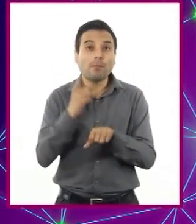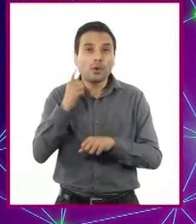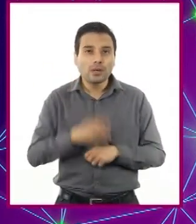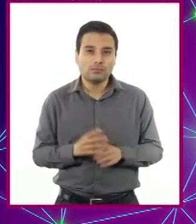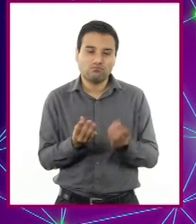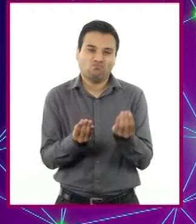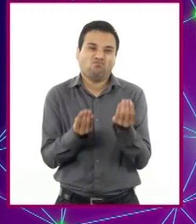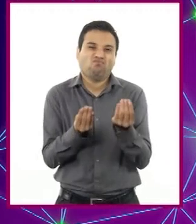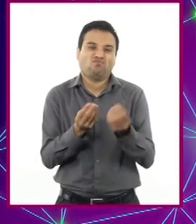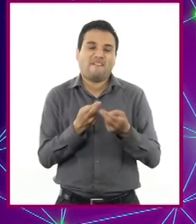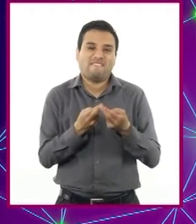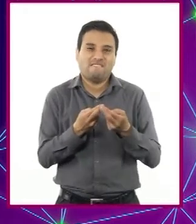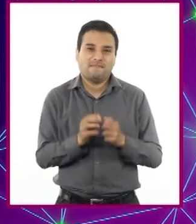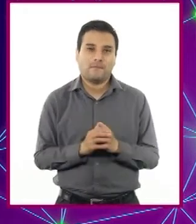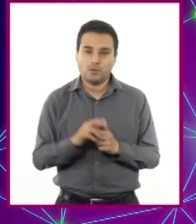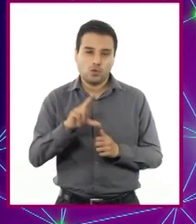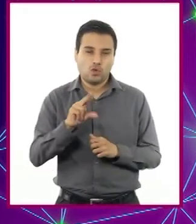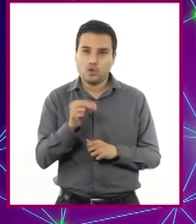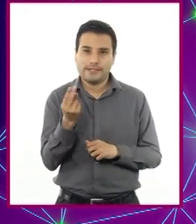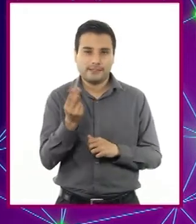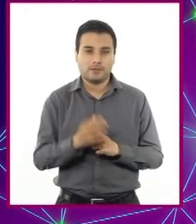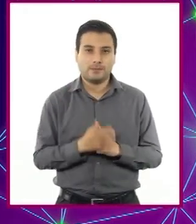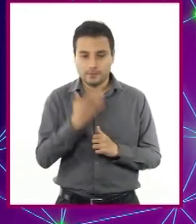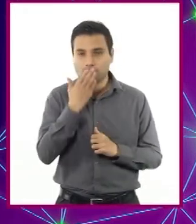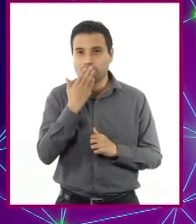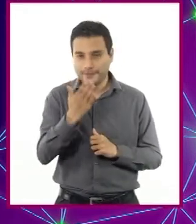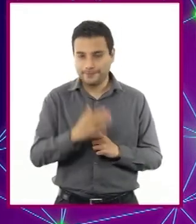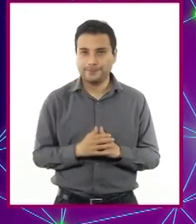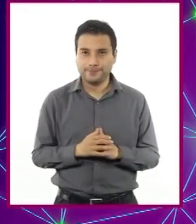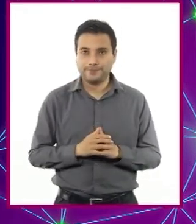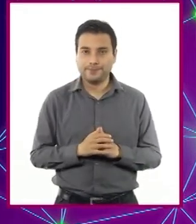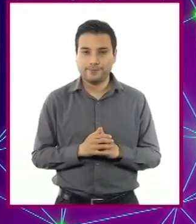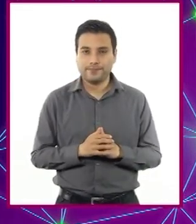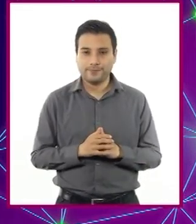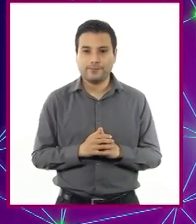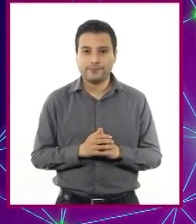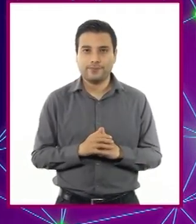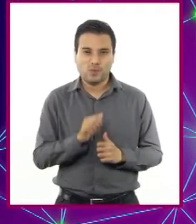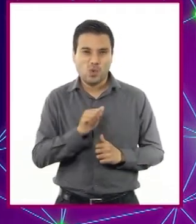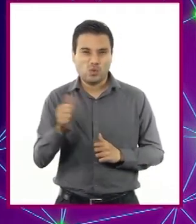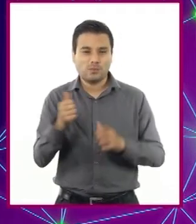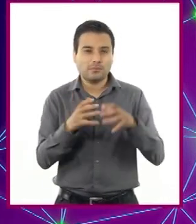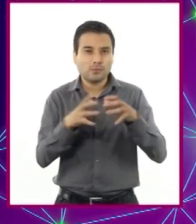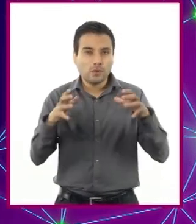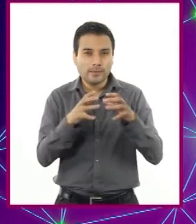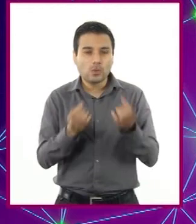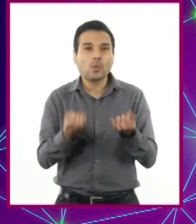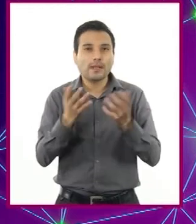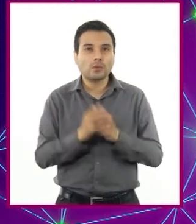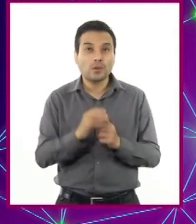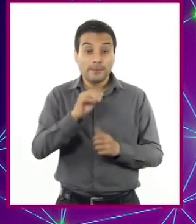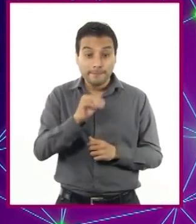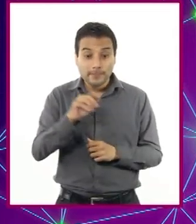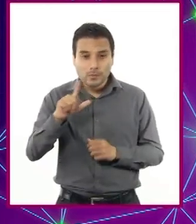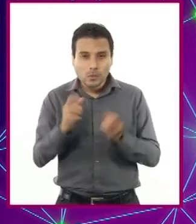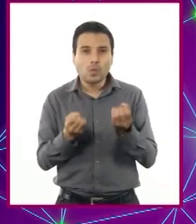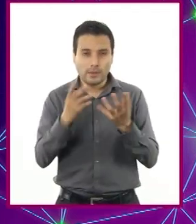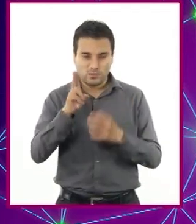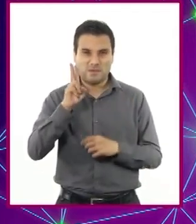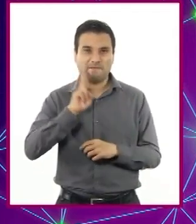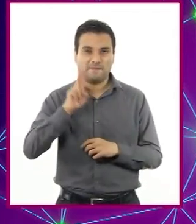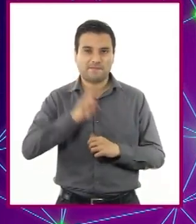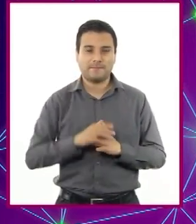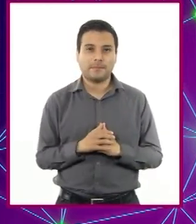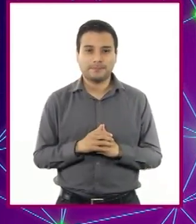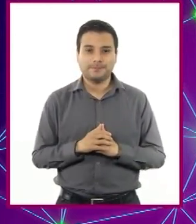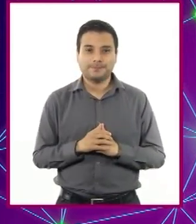mayor que la que se necesita. Muy bien. Veamos ahora cuál es el volumen de los demás y a cuántos mililitros corresponden. En